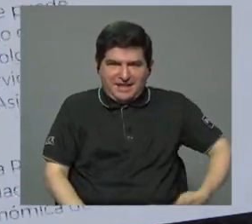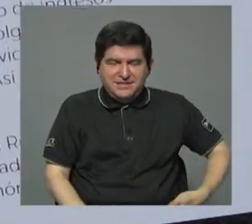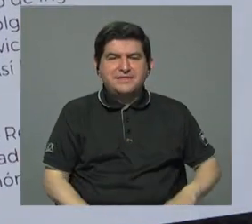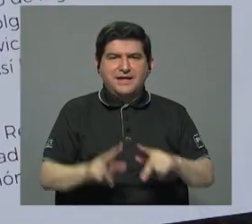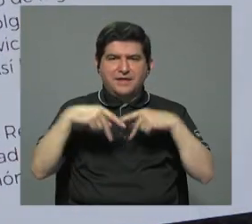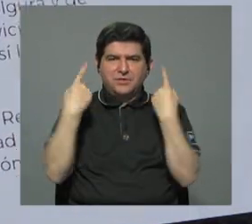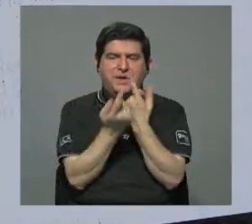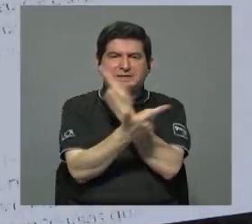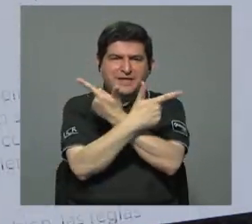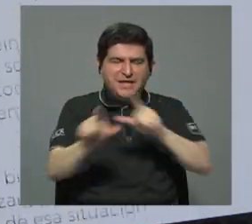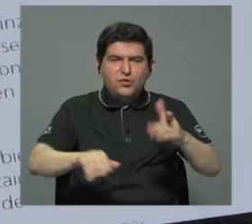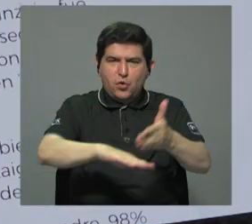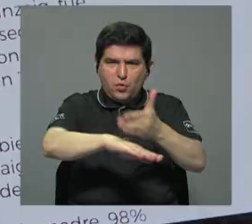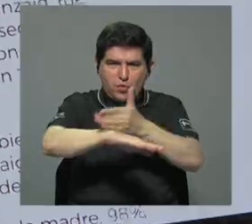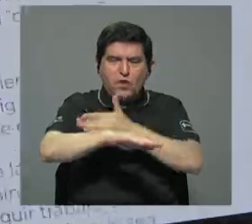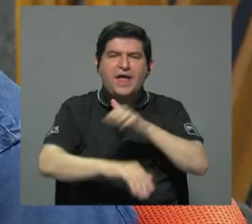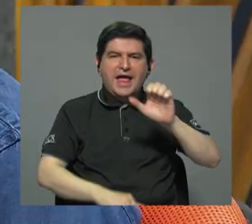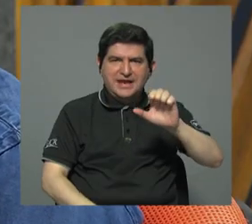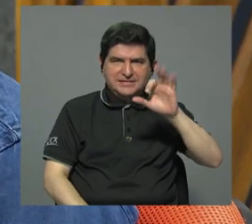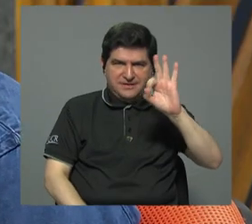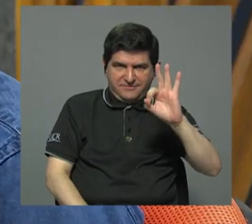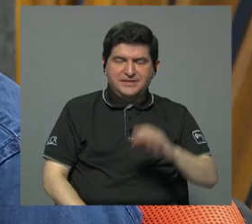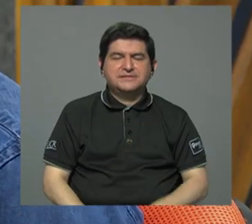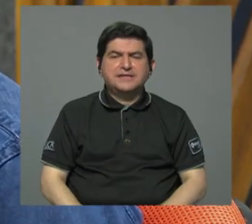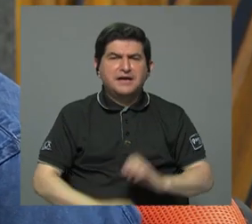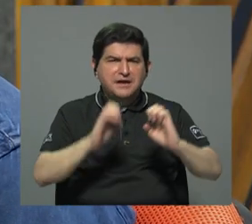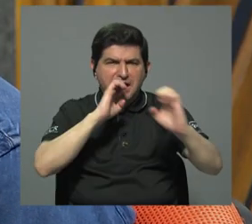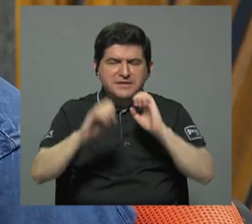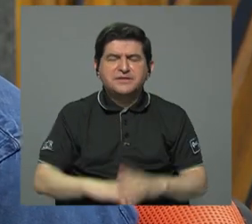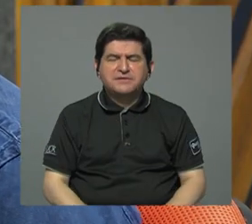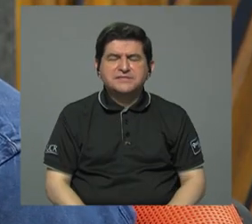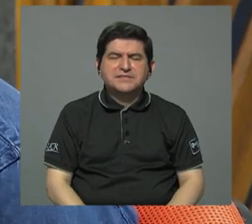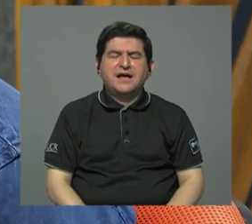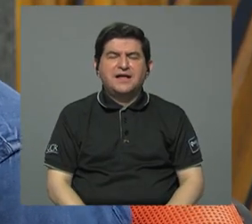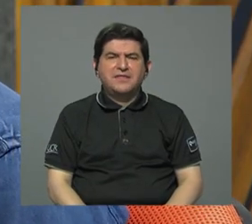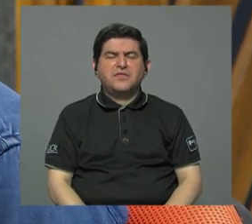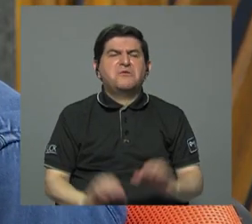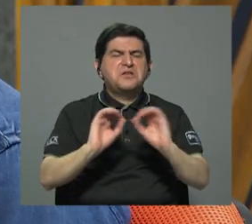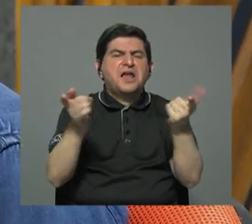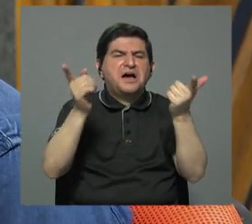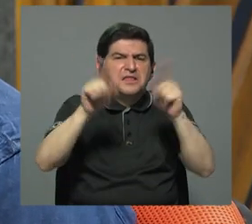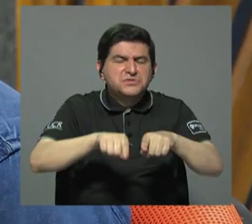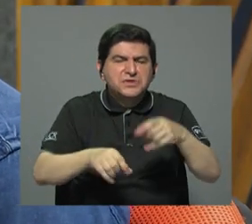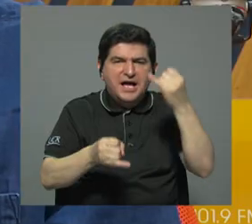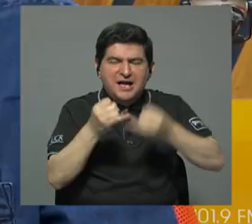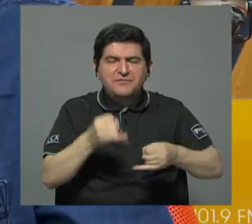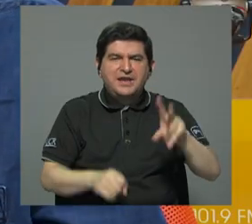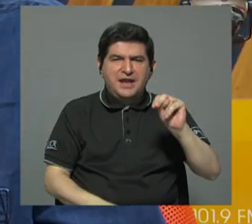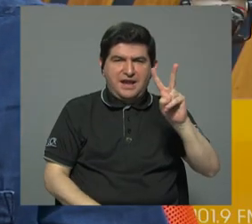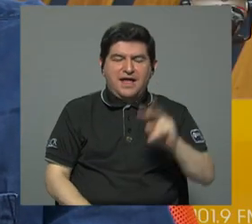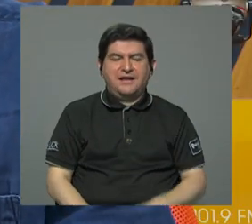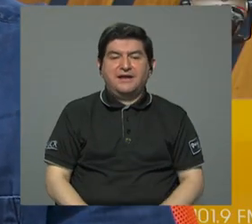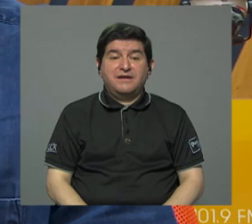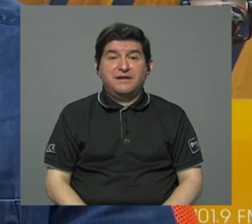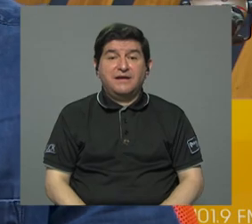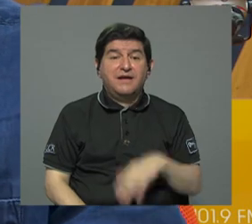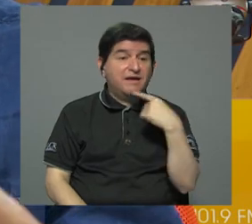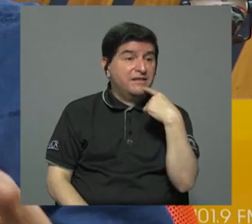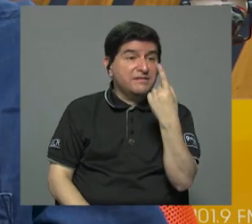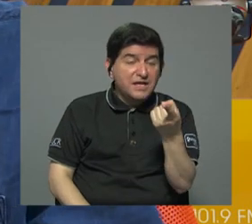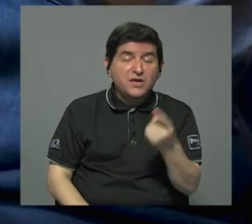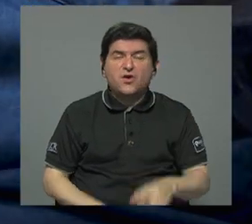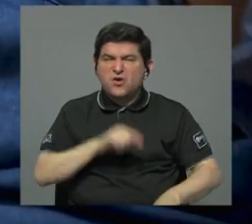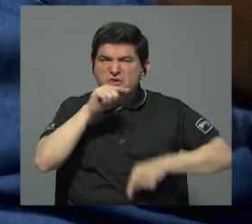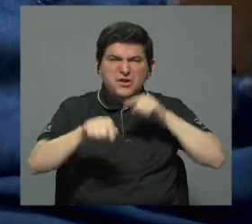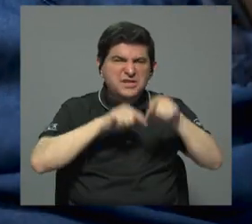Partido Liberal Progresista, Eliezer Feinzai, fue entrevistado en el podcast No Pasa Nada a finales de noviembre. En la entrevista, Feinzeig